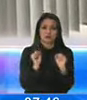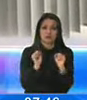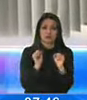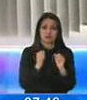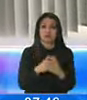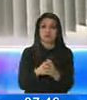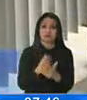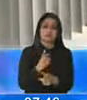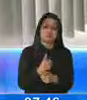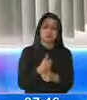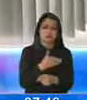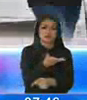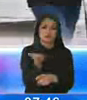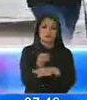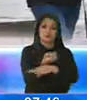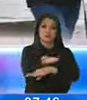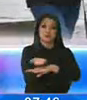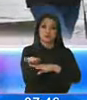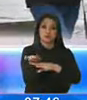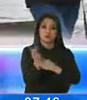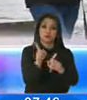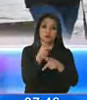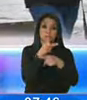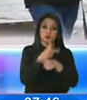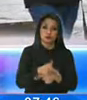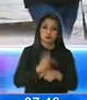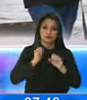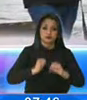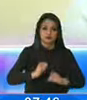lo que hace algunas recomendaciones para prevenir